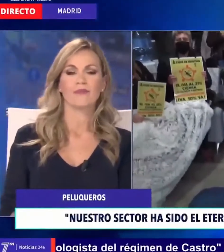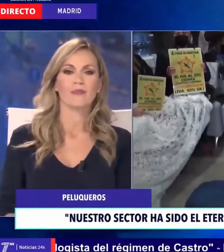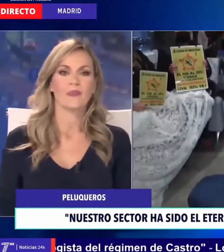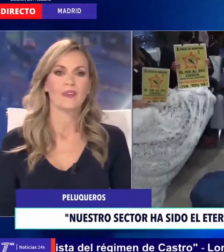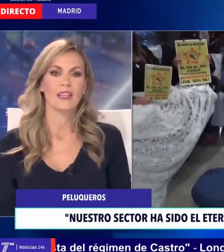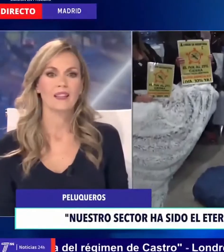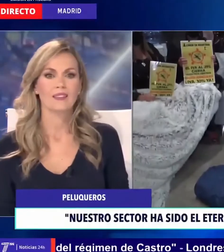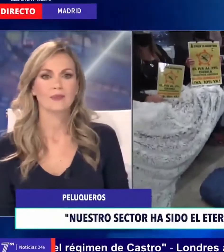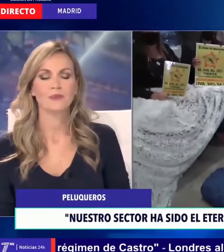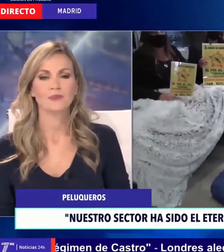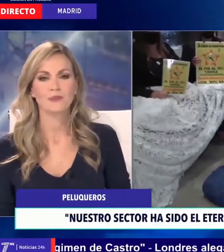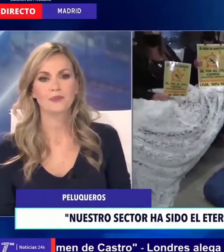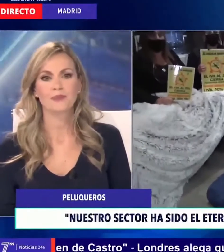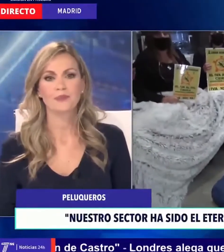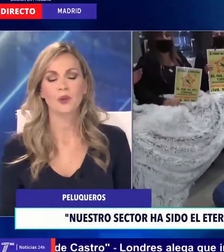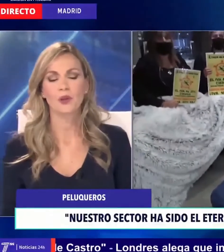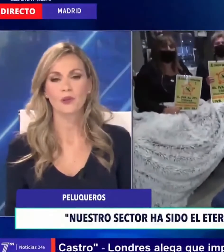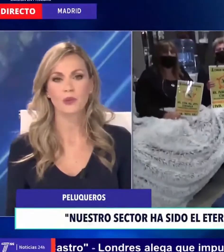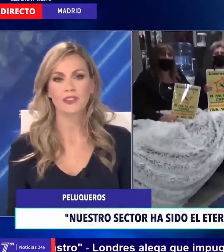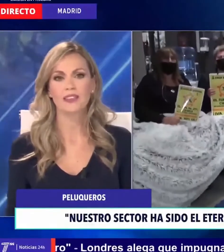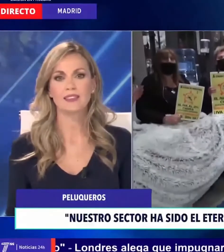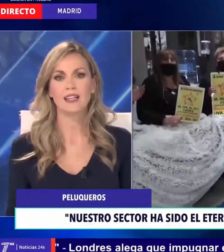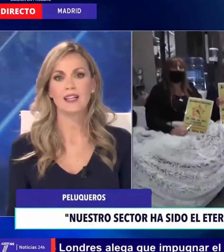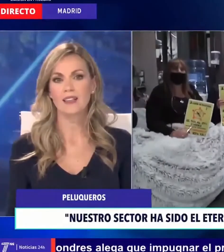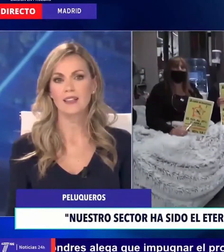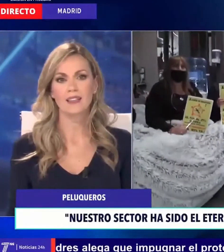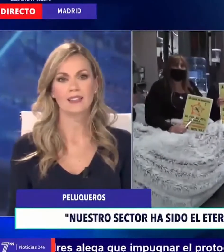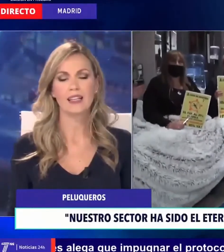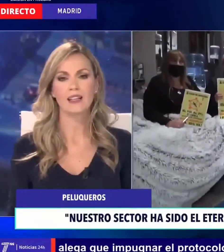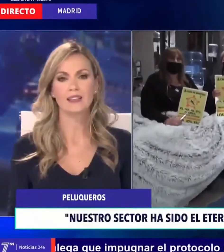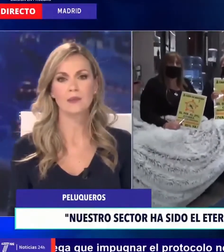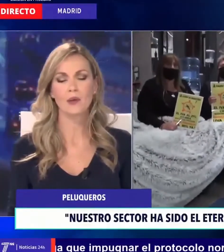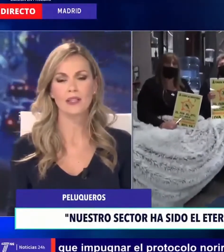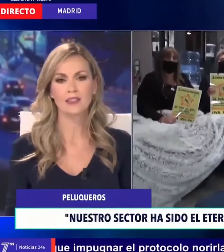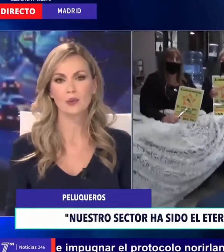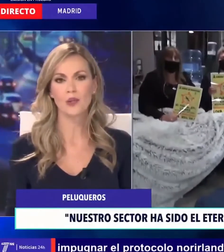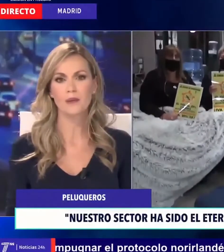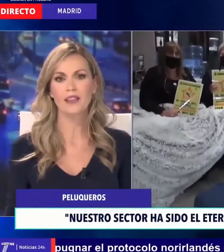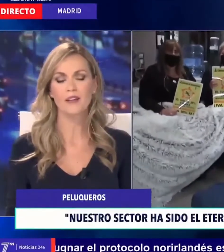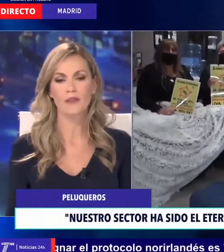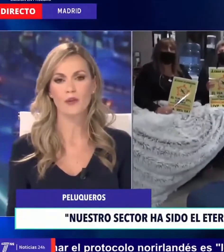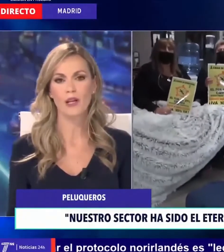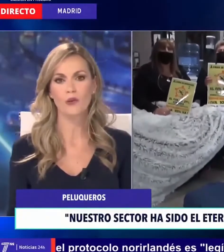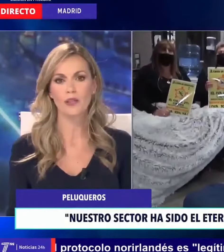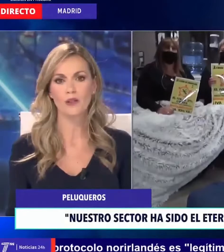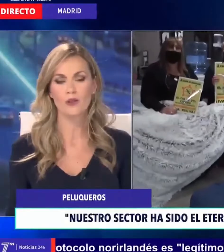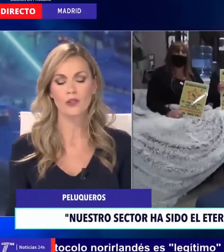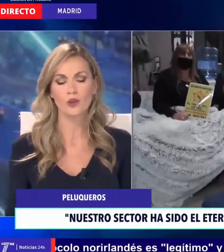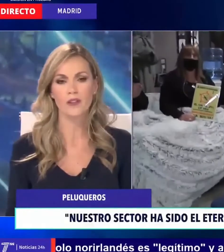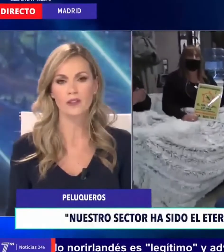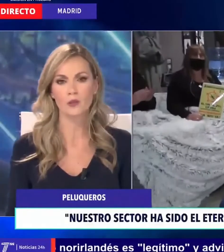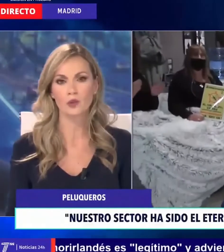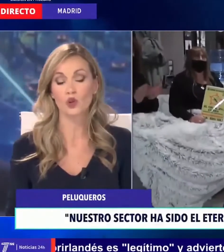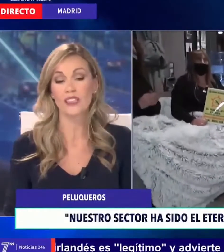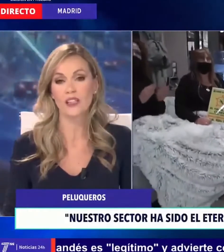escucha! ¡Esta es nuestra lucha! ¡Gobierno, pues está clarísima cuál es su reivindicación al Gobierno. Ellos